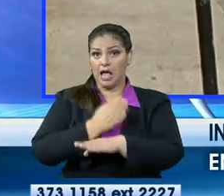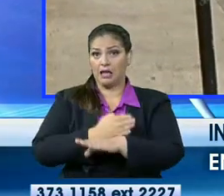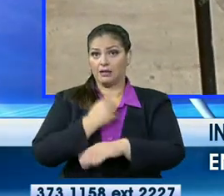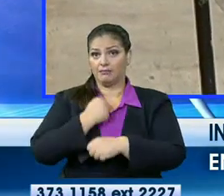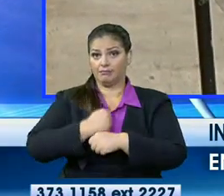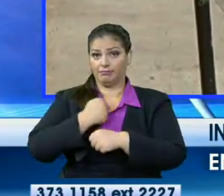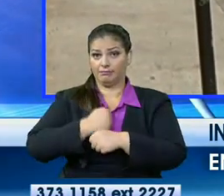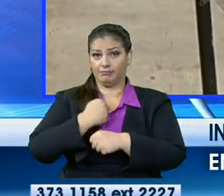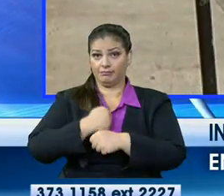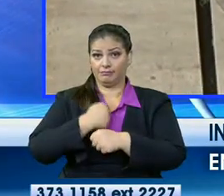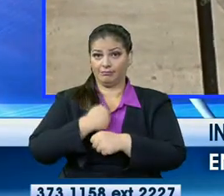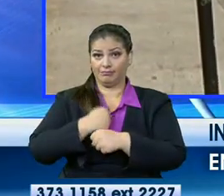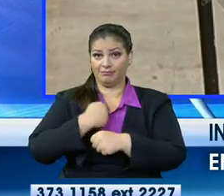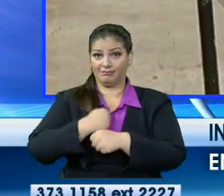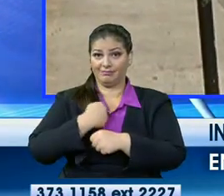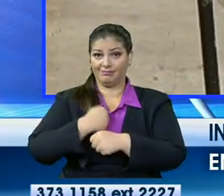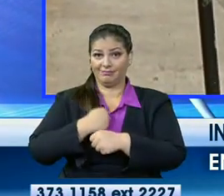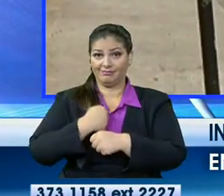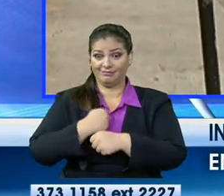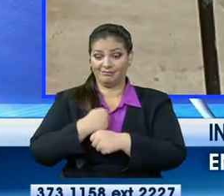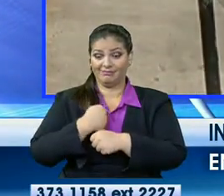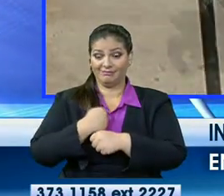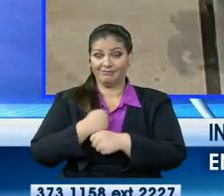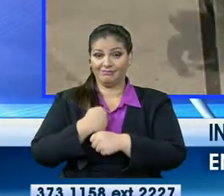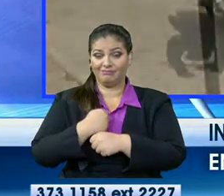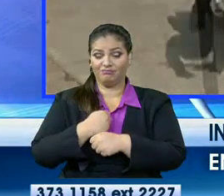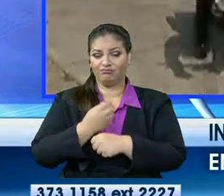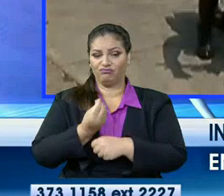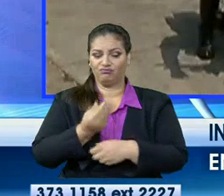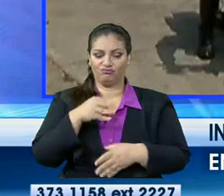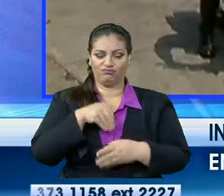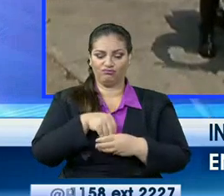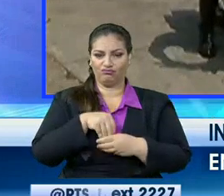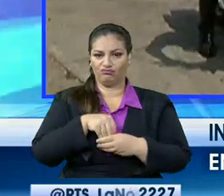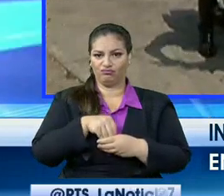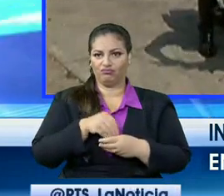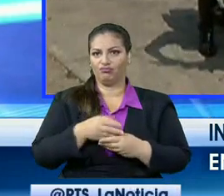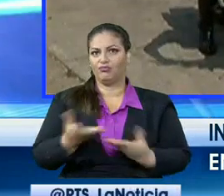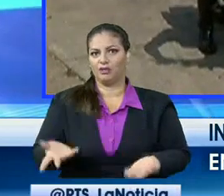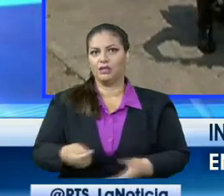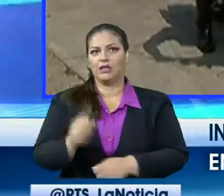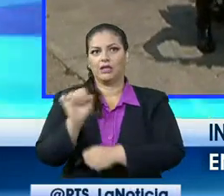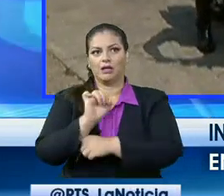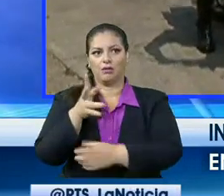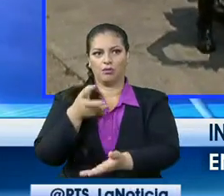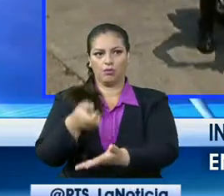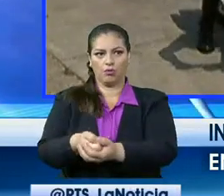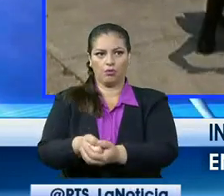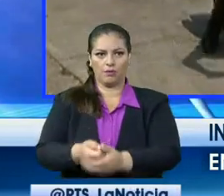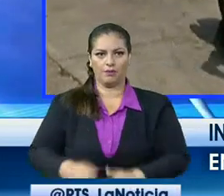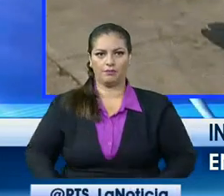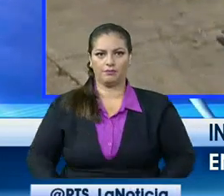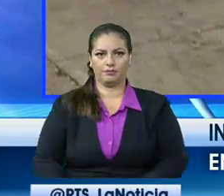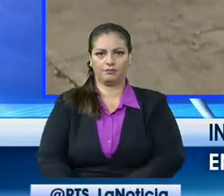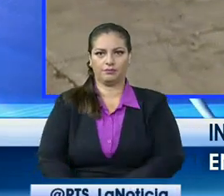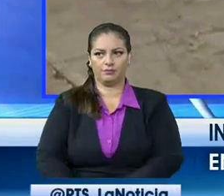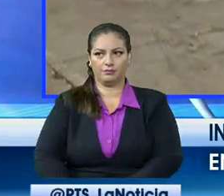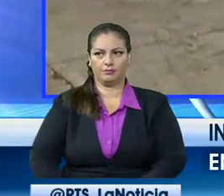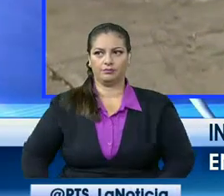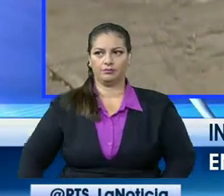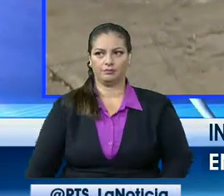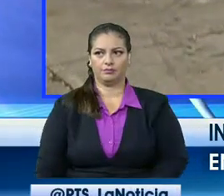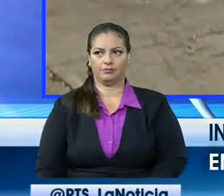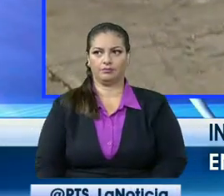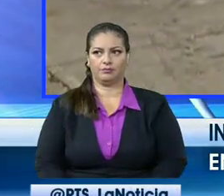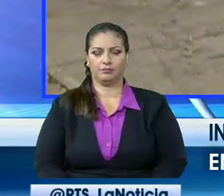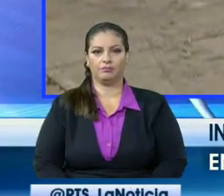peor escenario, porque si a mí me ponen a escoger entre las dos cosas, yo prefiero que me maten y no que me dejen en calidad de vegetal siendo una